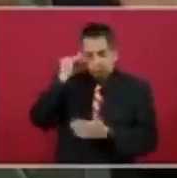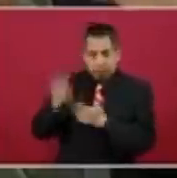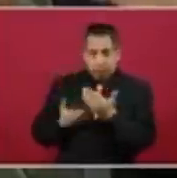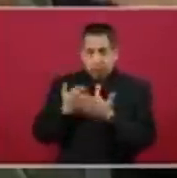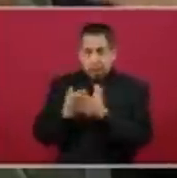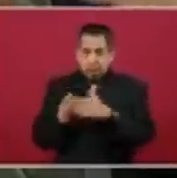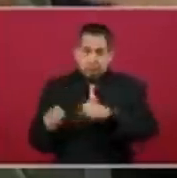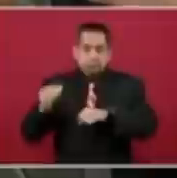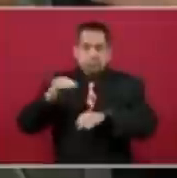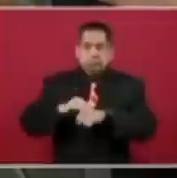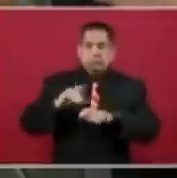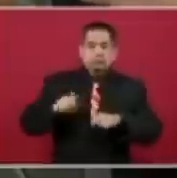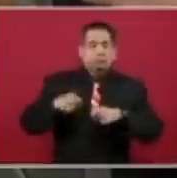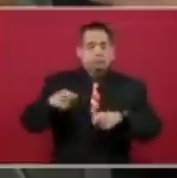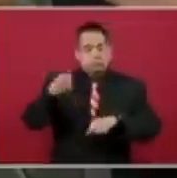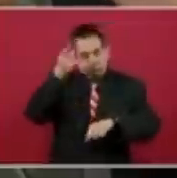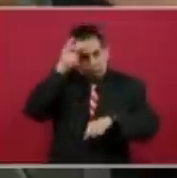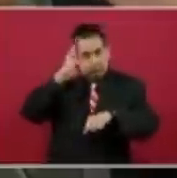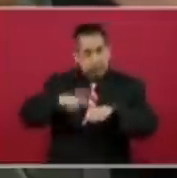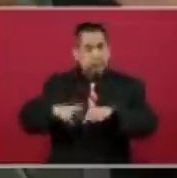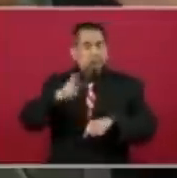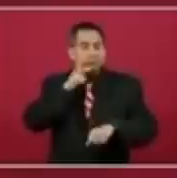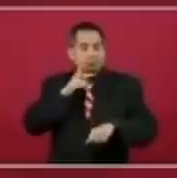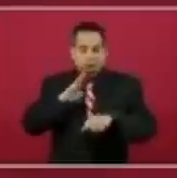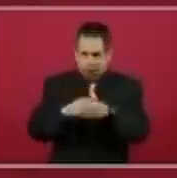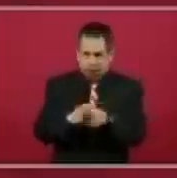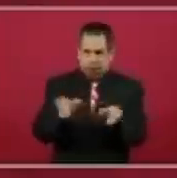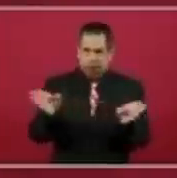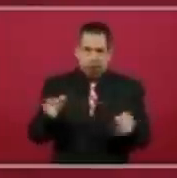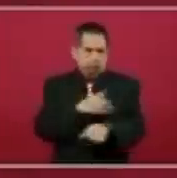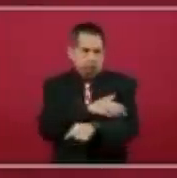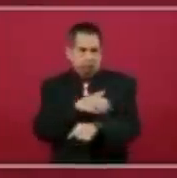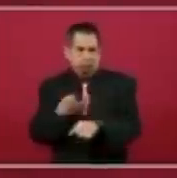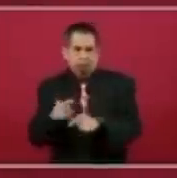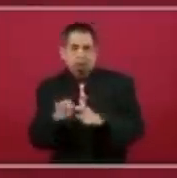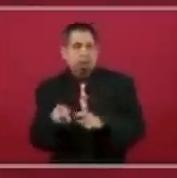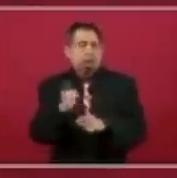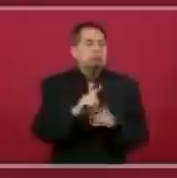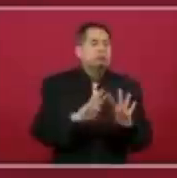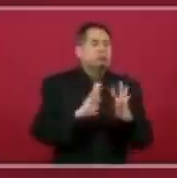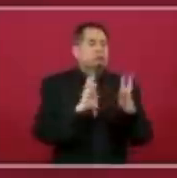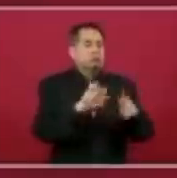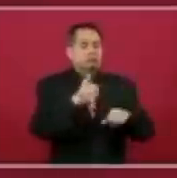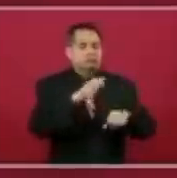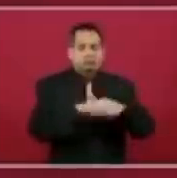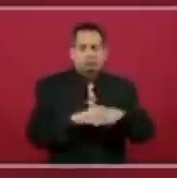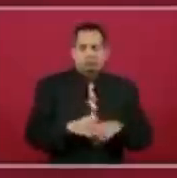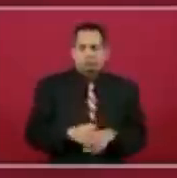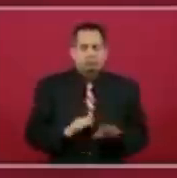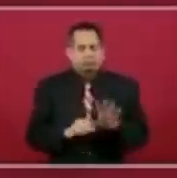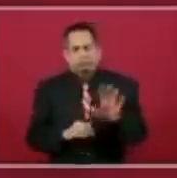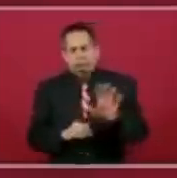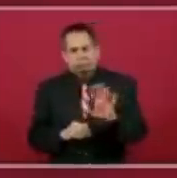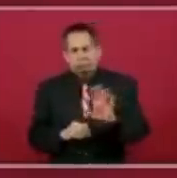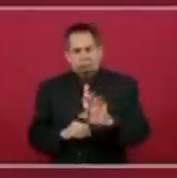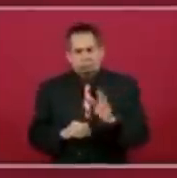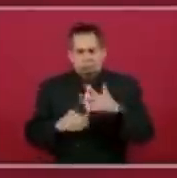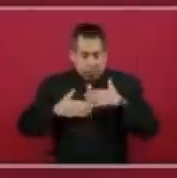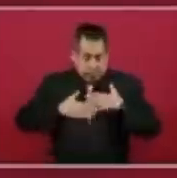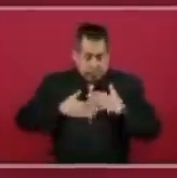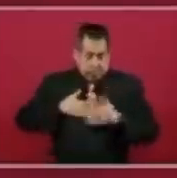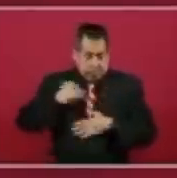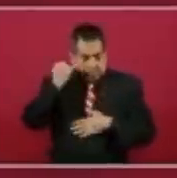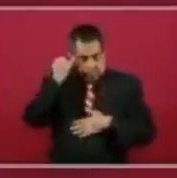incrementar las facultades del director de la empresa y restar facultades al Consejo de Administración. No hay ninguna iniciativa de parte